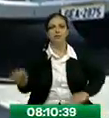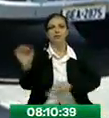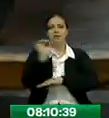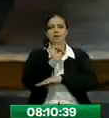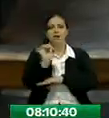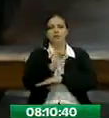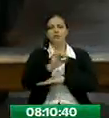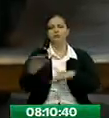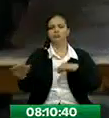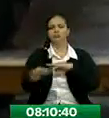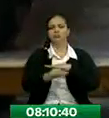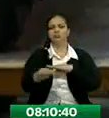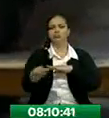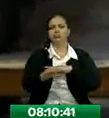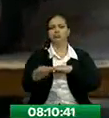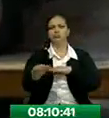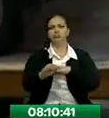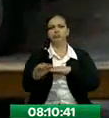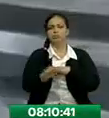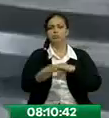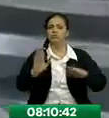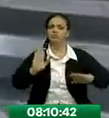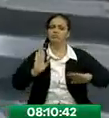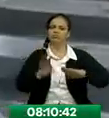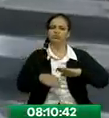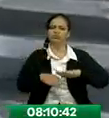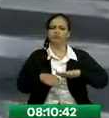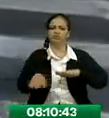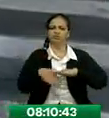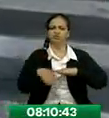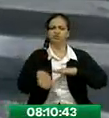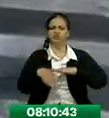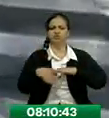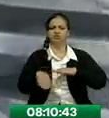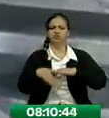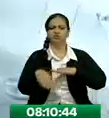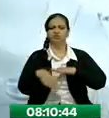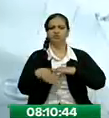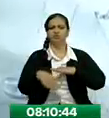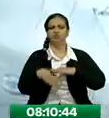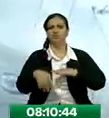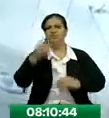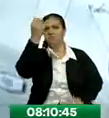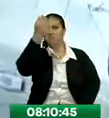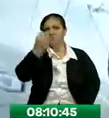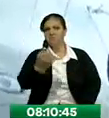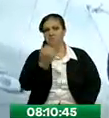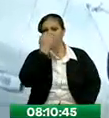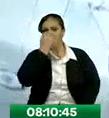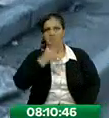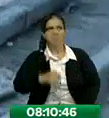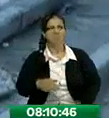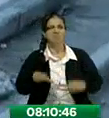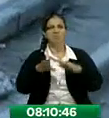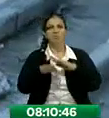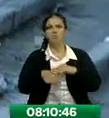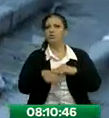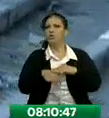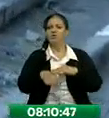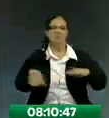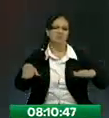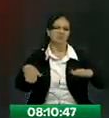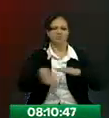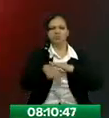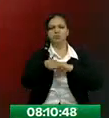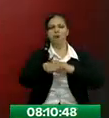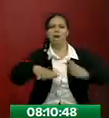los testigos, aparentemente el exceso de velocidad, además del irrespeto a las señales de tránsito, habría derivado al mismo. En los